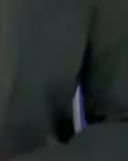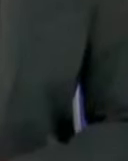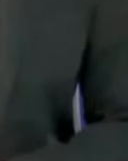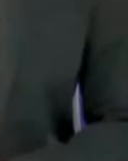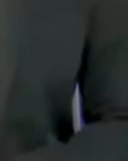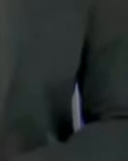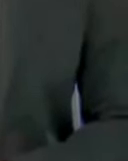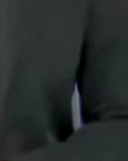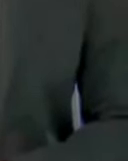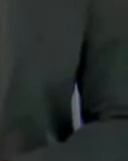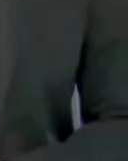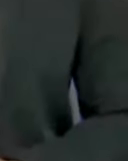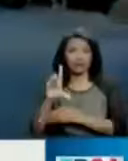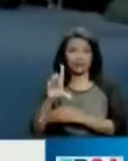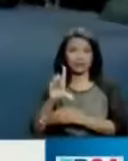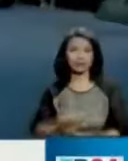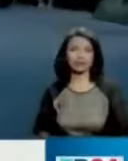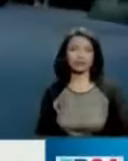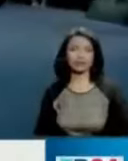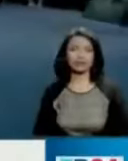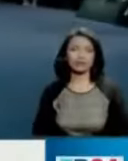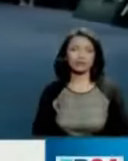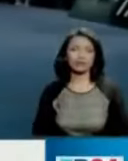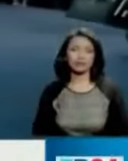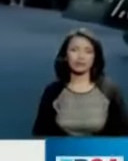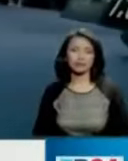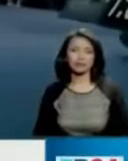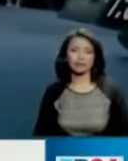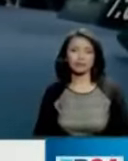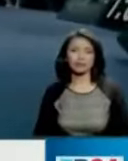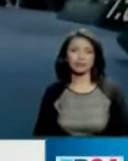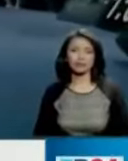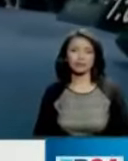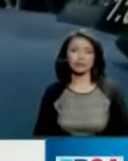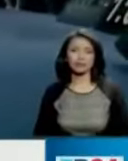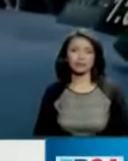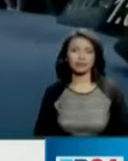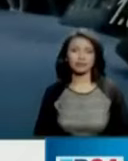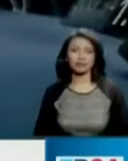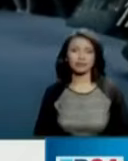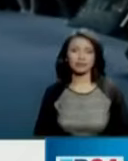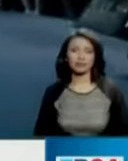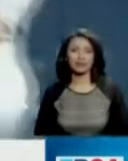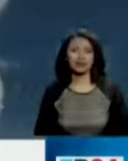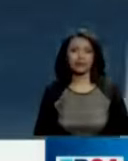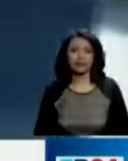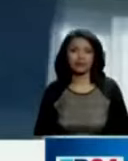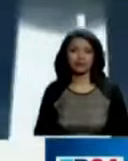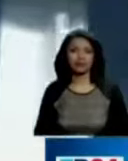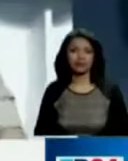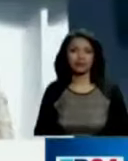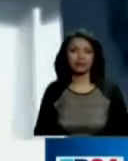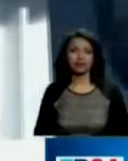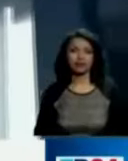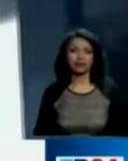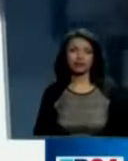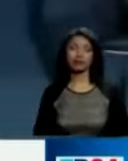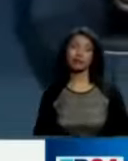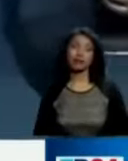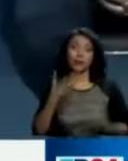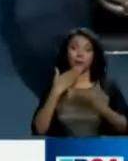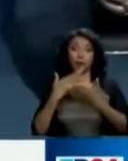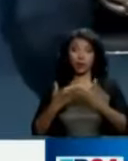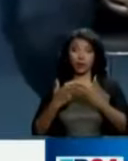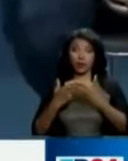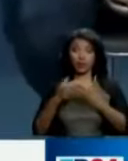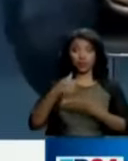empresas estratégicas, a la privatización, a la transnacionalización, han cedido también sus